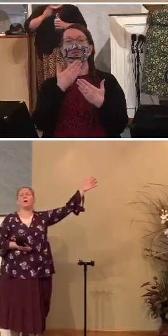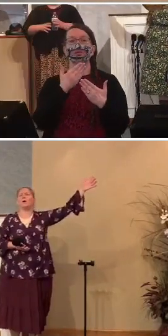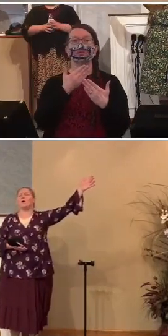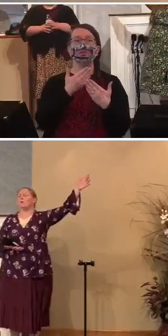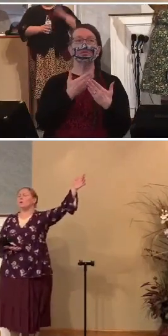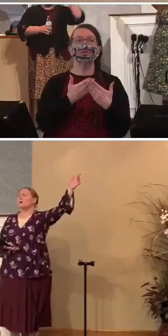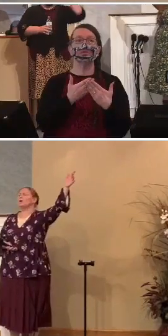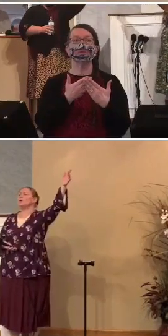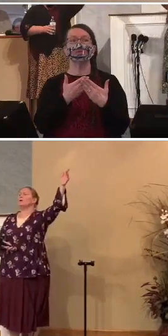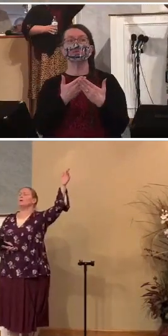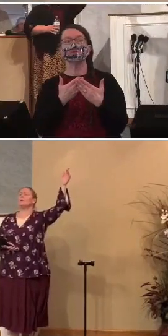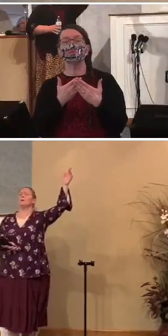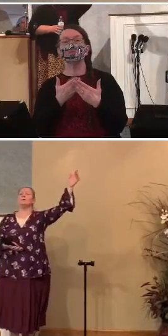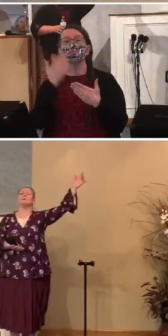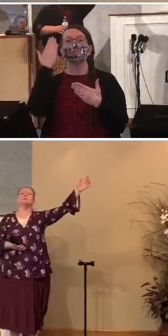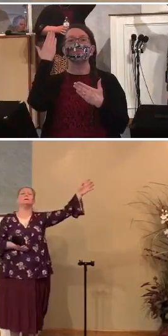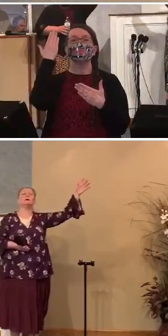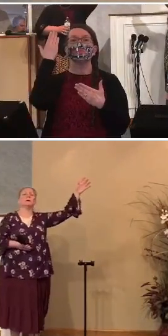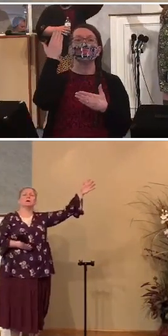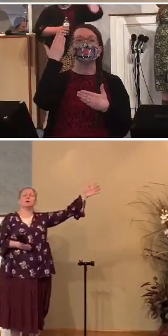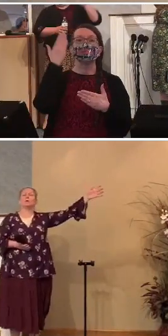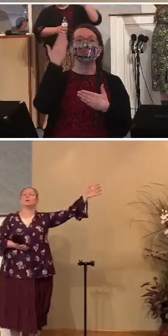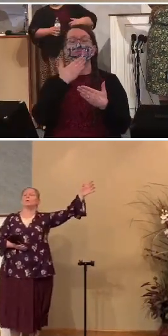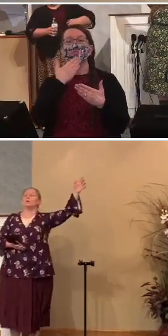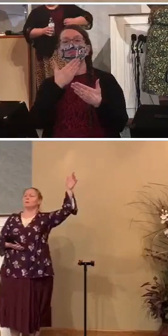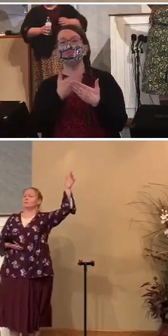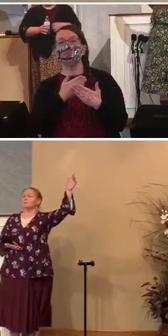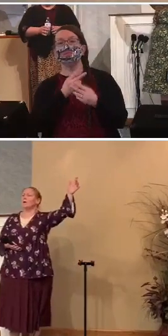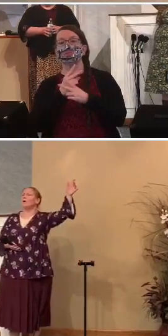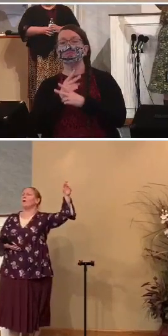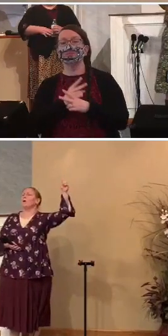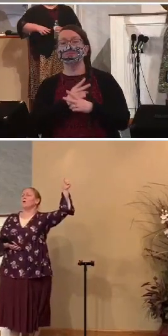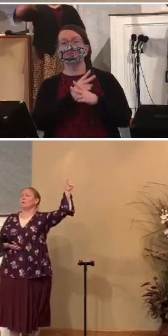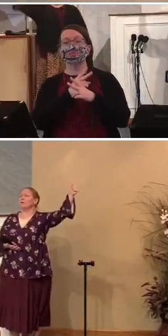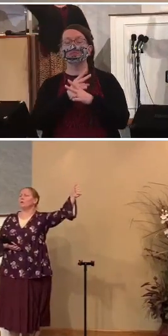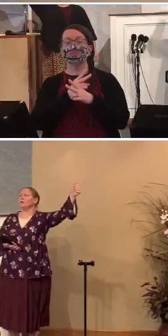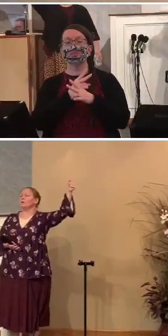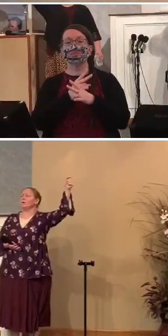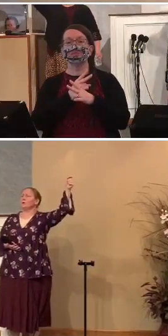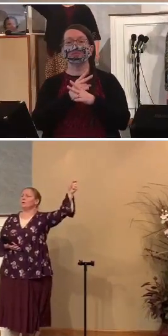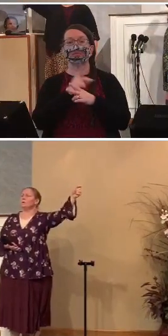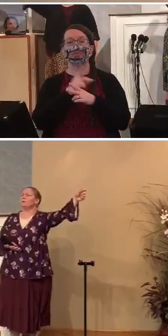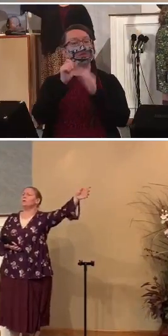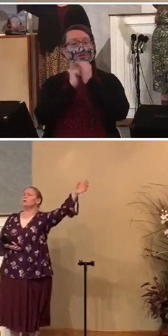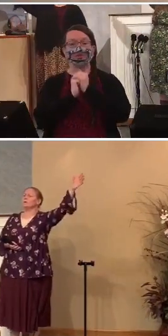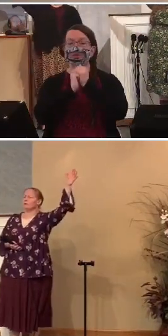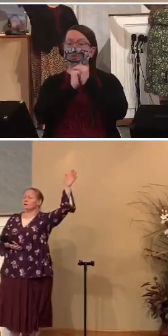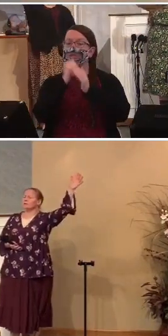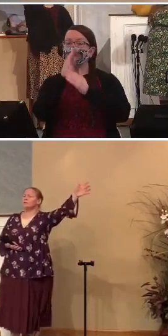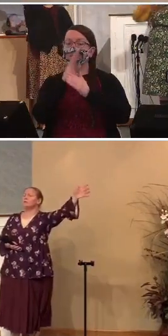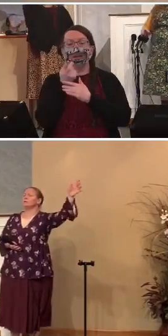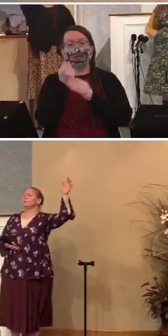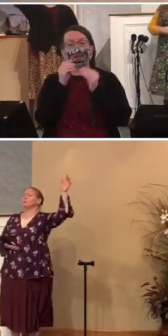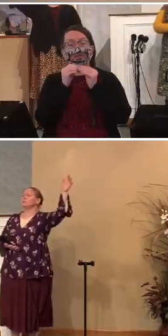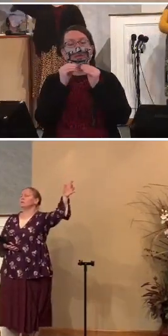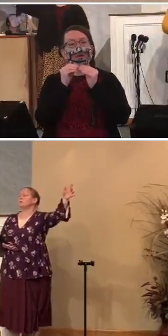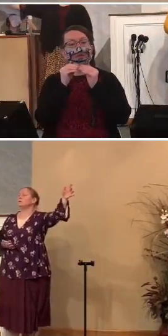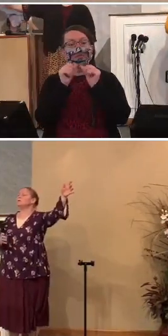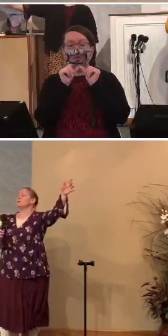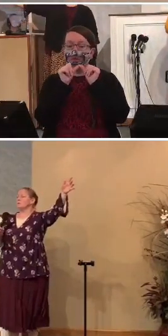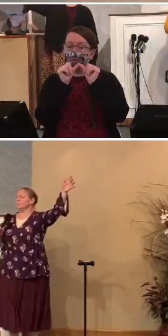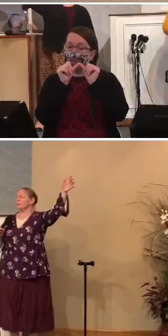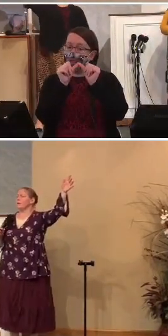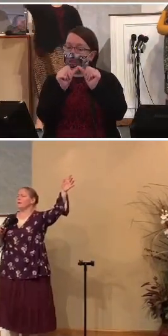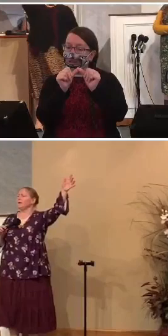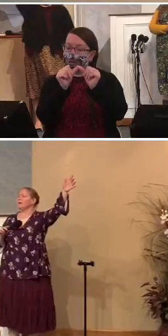Te amamos, Señor. Nosotros necesitamos quedarnos aquí. Nosotros necesitamos adorar a Dios un poco más. Vamos a cantar